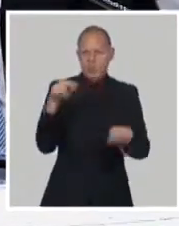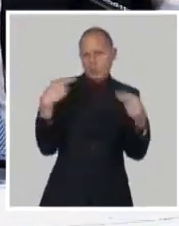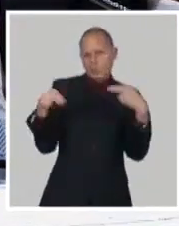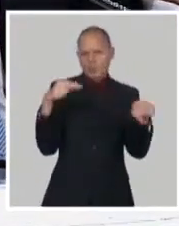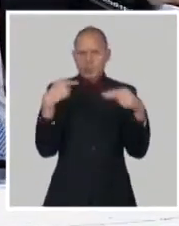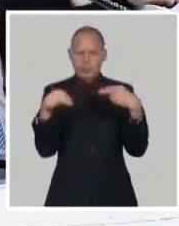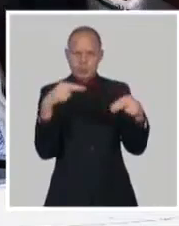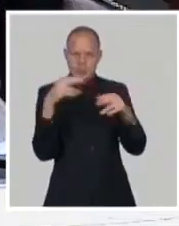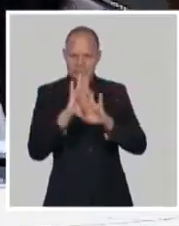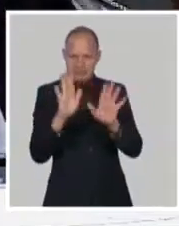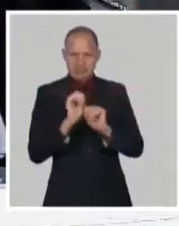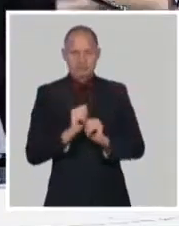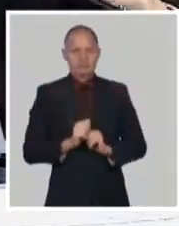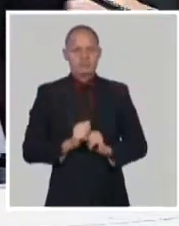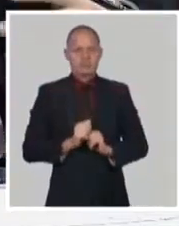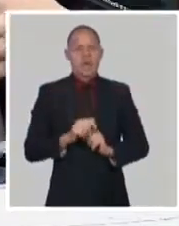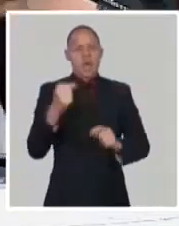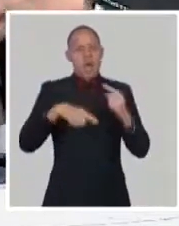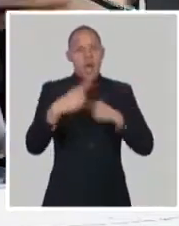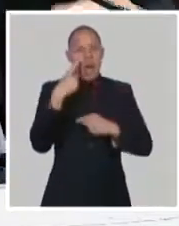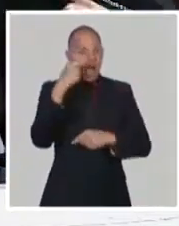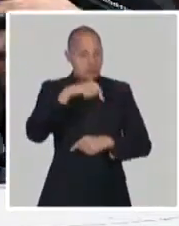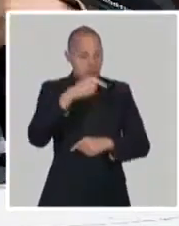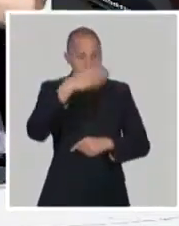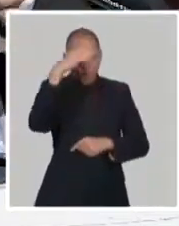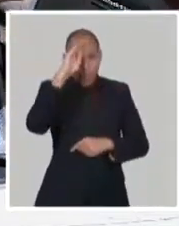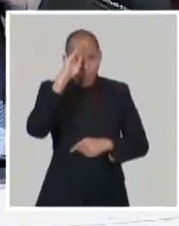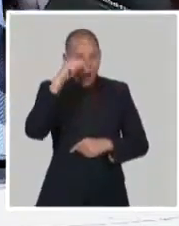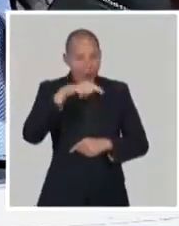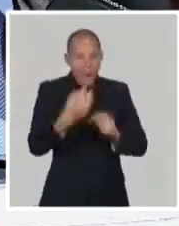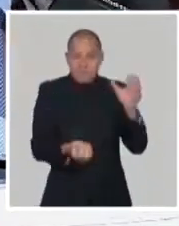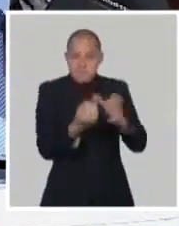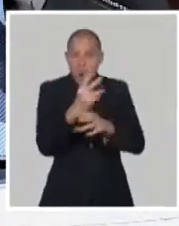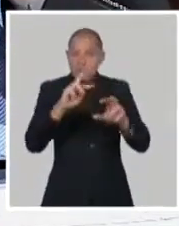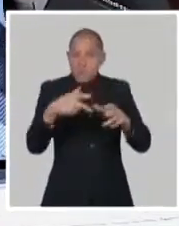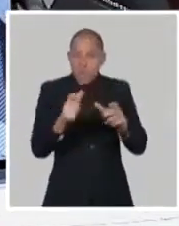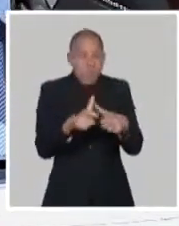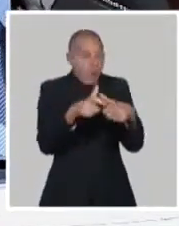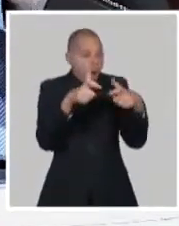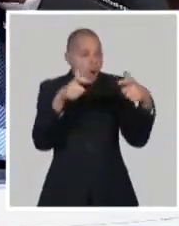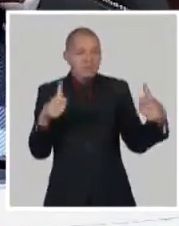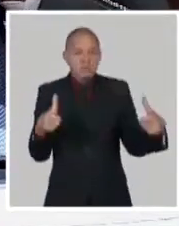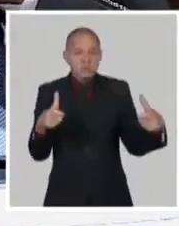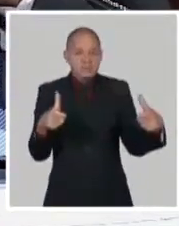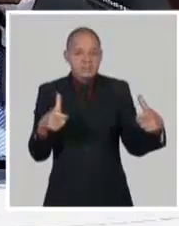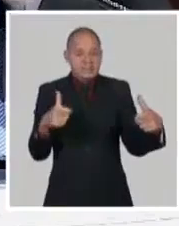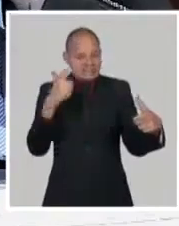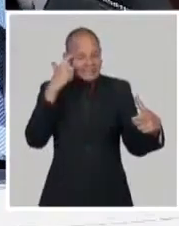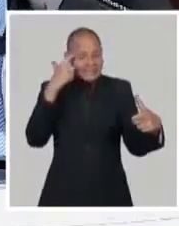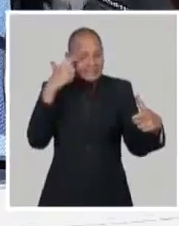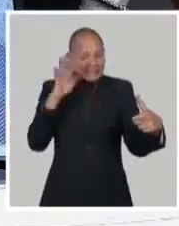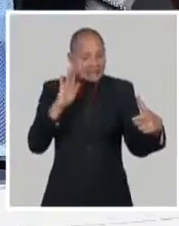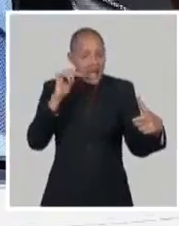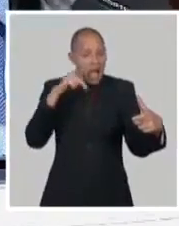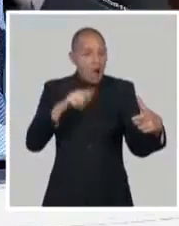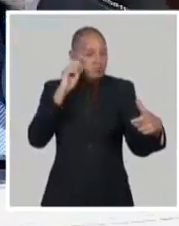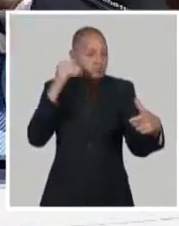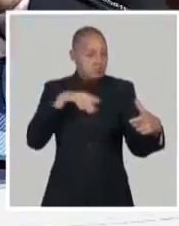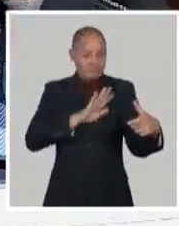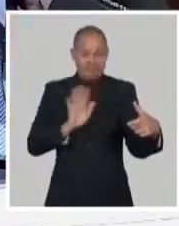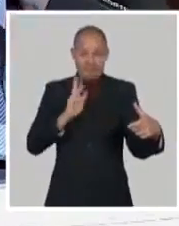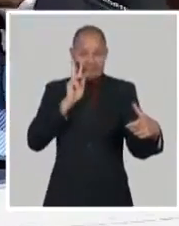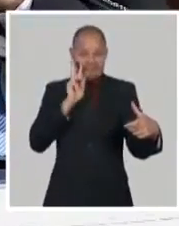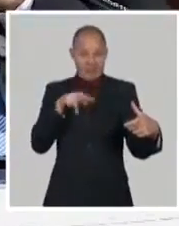en ver el rebrote en Cuba y la necesidad de poder enfrentar una epidemia como esta, o una pandemia ya, porque